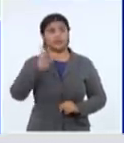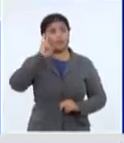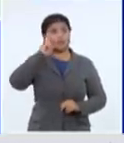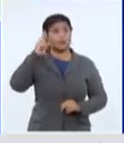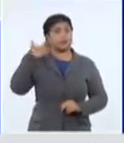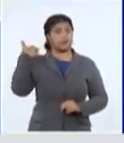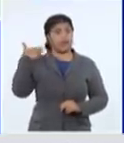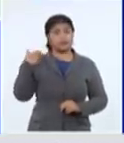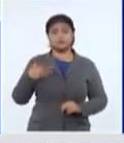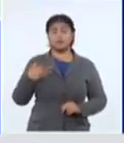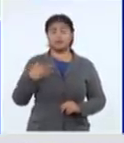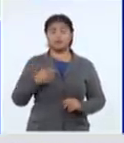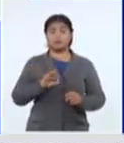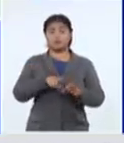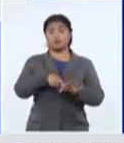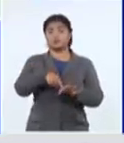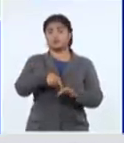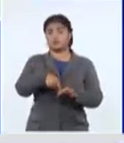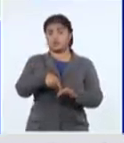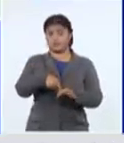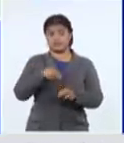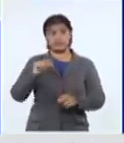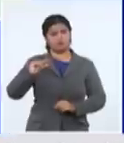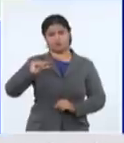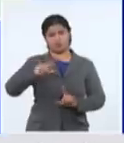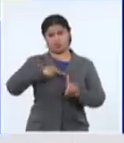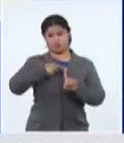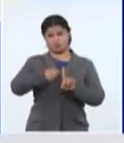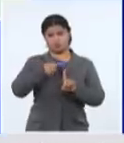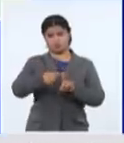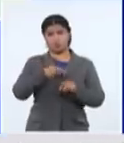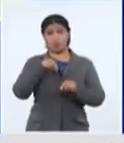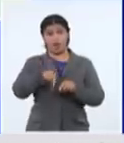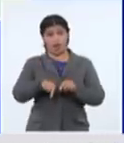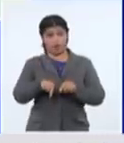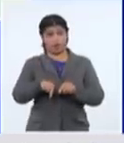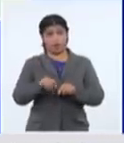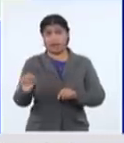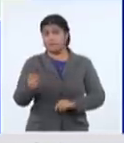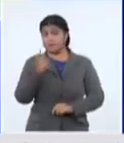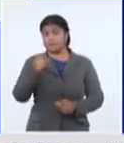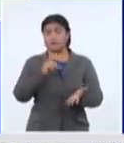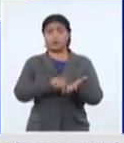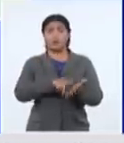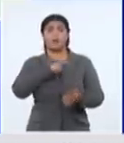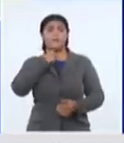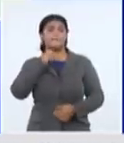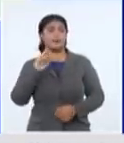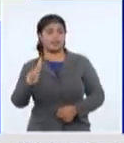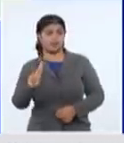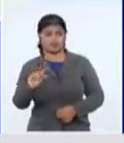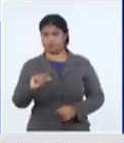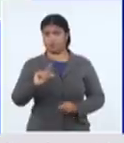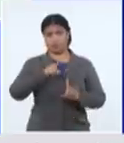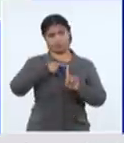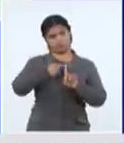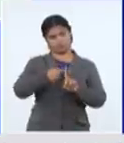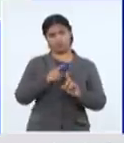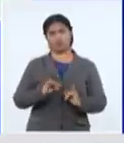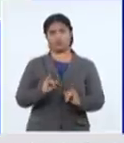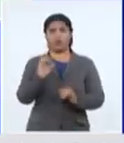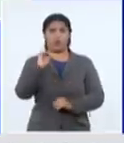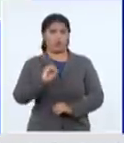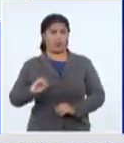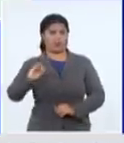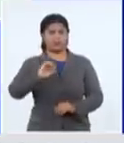municipio especial Isla de la Juventud. Bueno, pues Perico, de la provincia de Matanza, en primer lugar, el municipio especial Isla